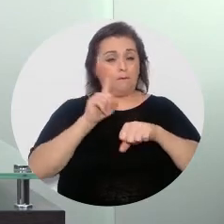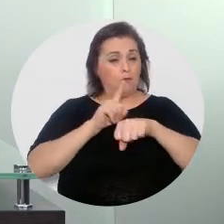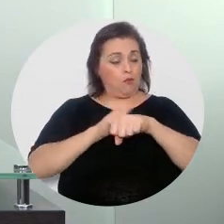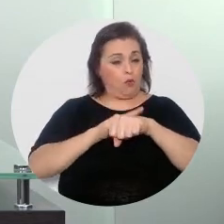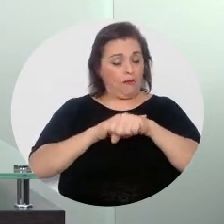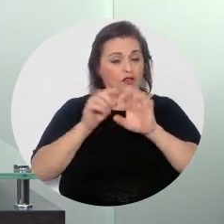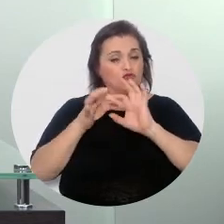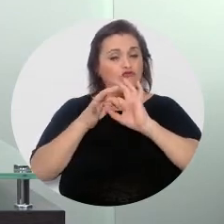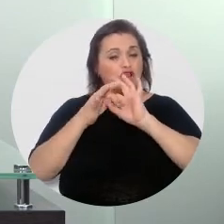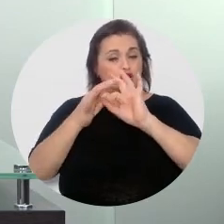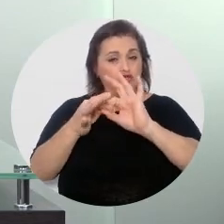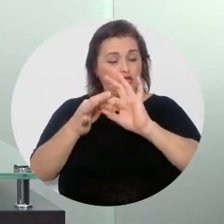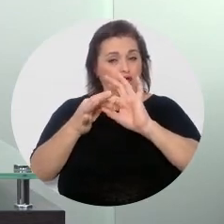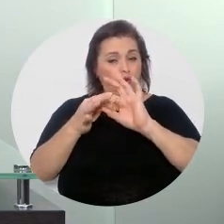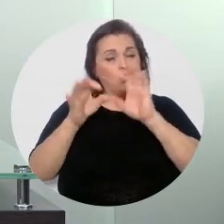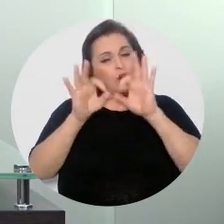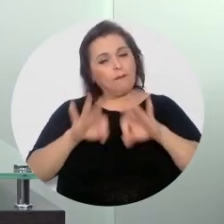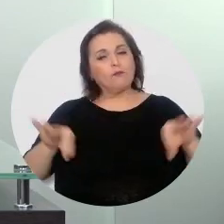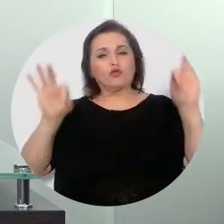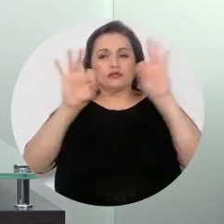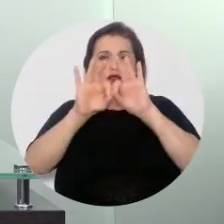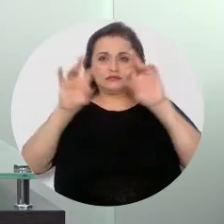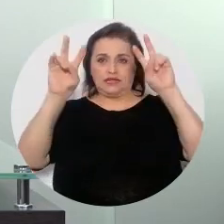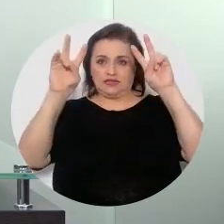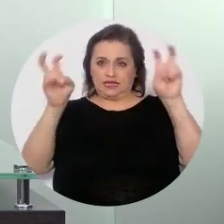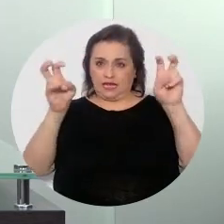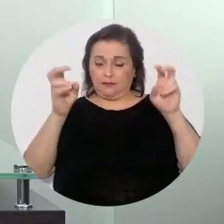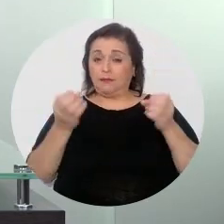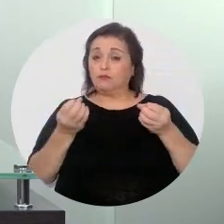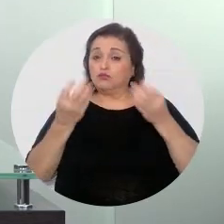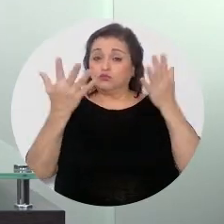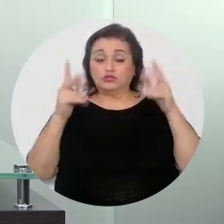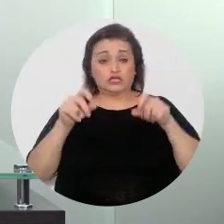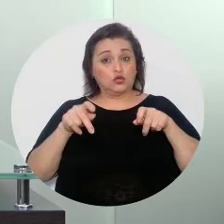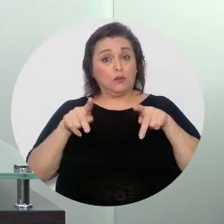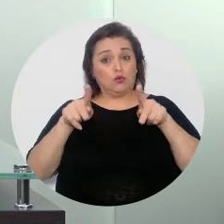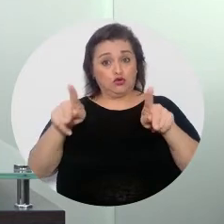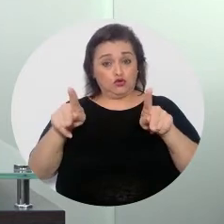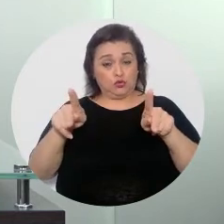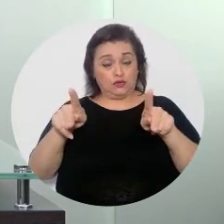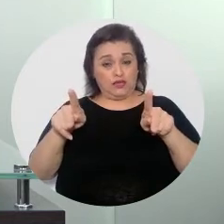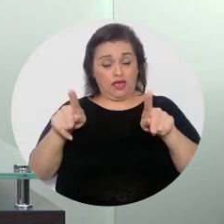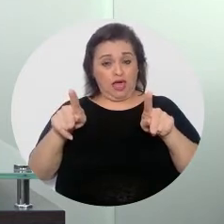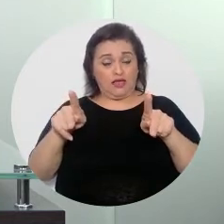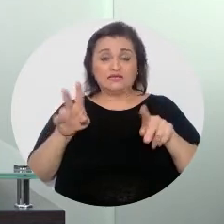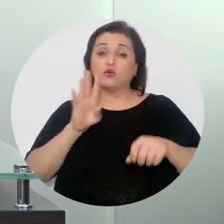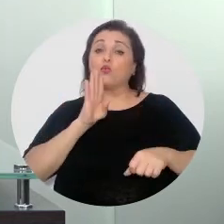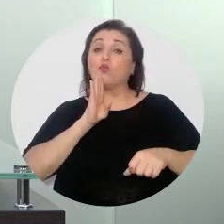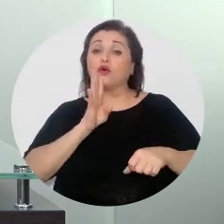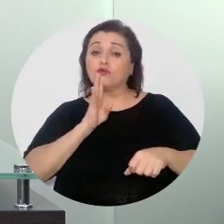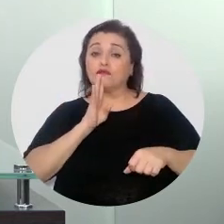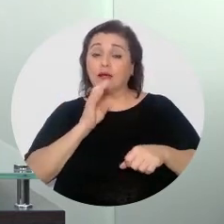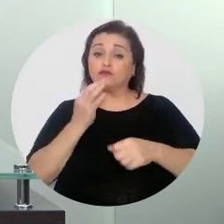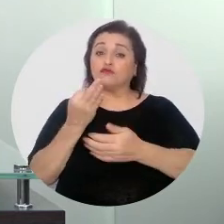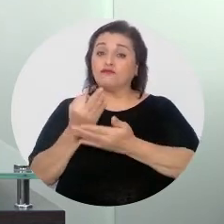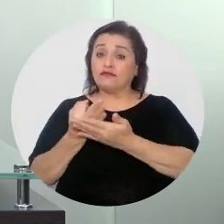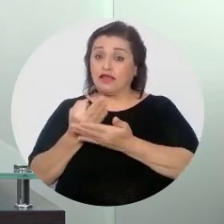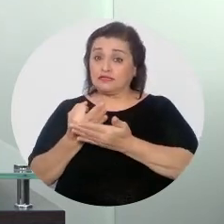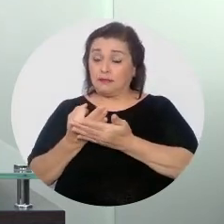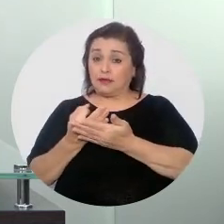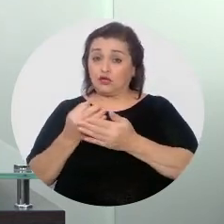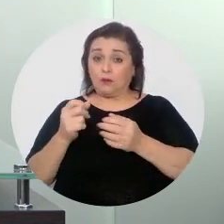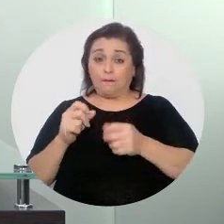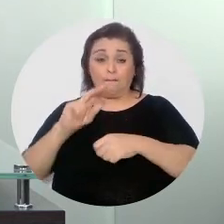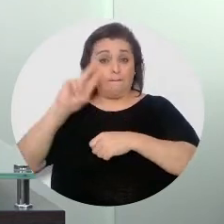detenerme en un primer momento en lo que tiene que ver con la relevancia del tema. En muchas oportunidades, al hablar de financiamiento